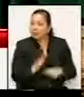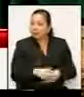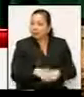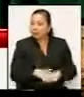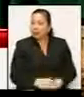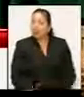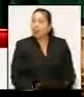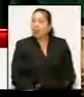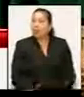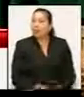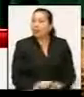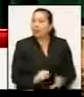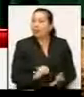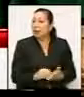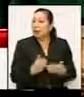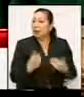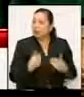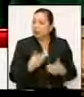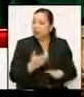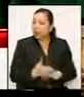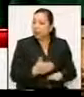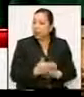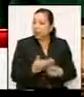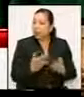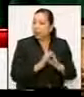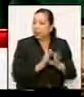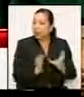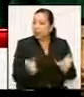Hablamos de articulación, pero lo que queremos es desarrollar cosas